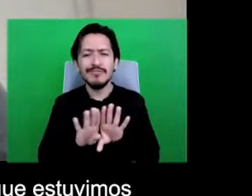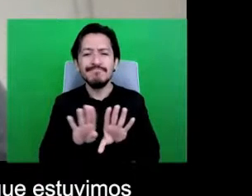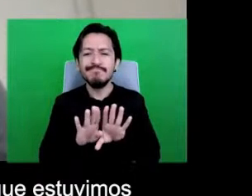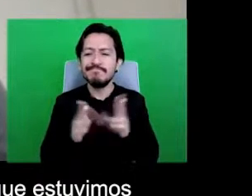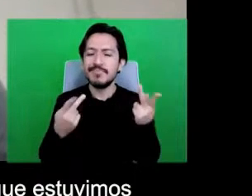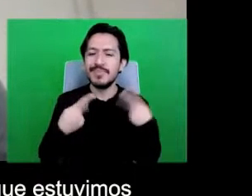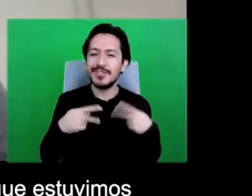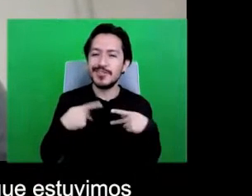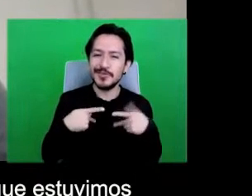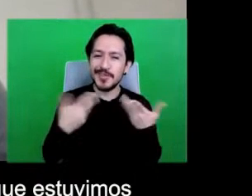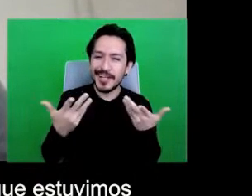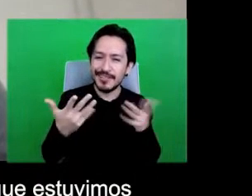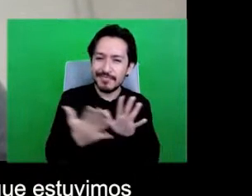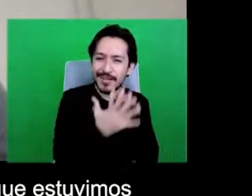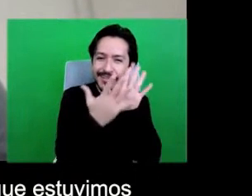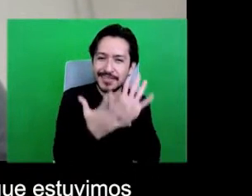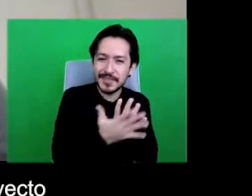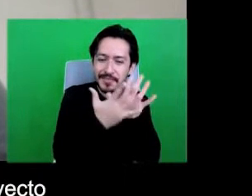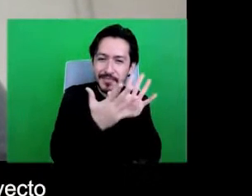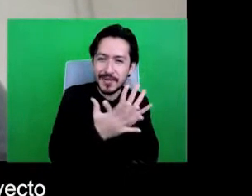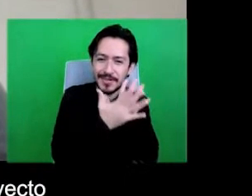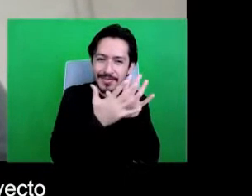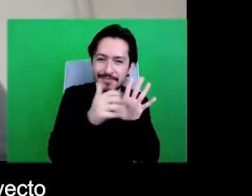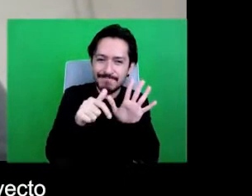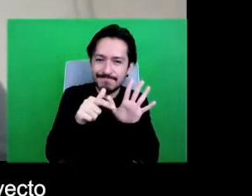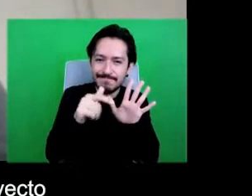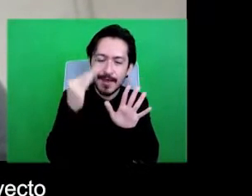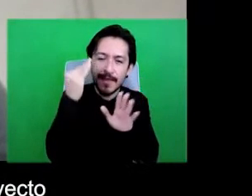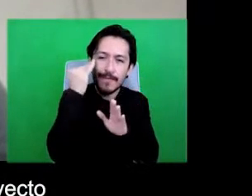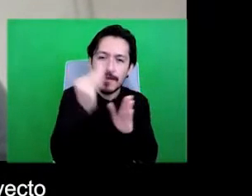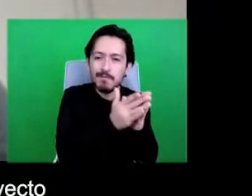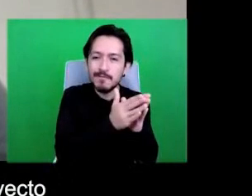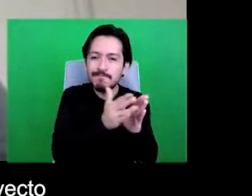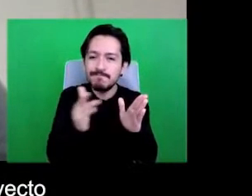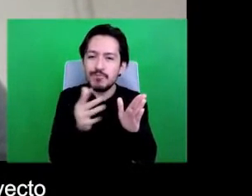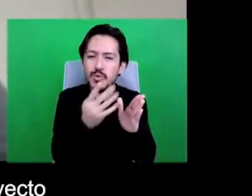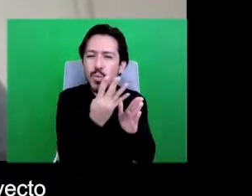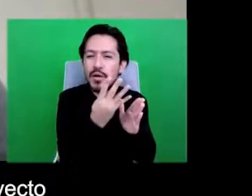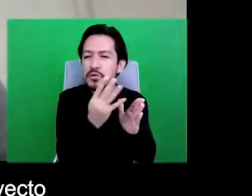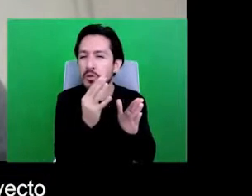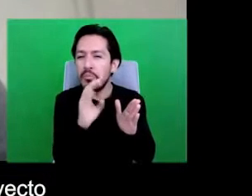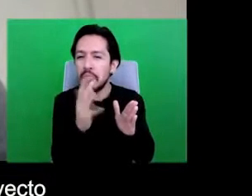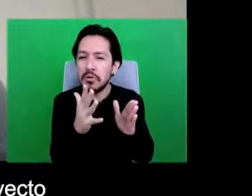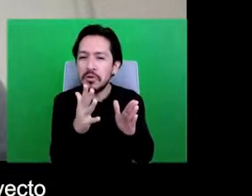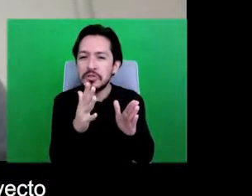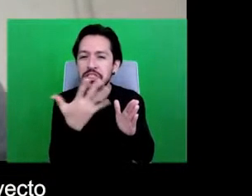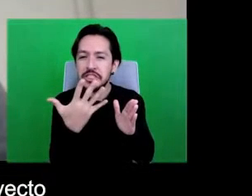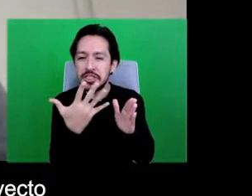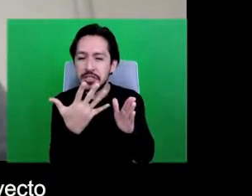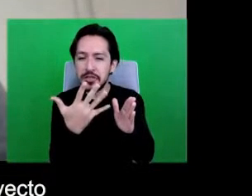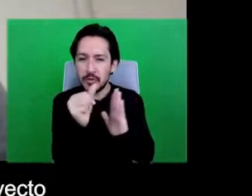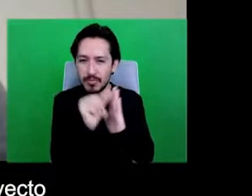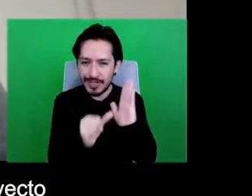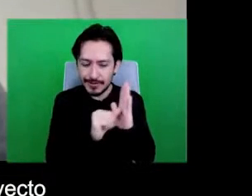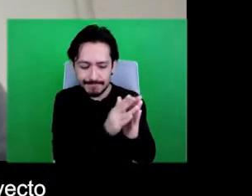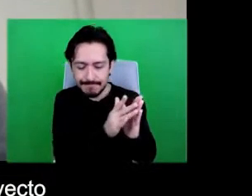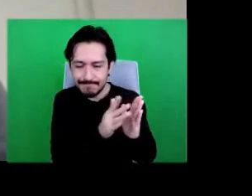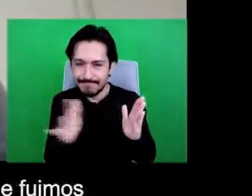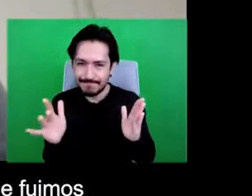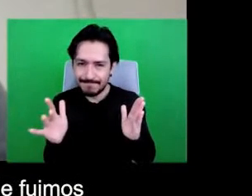estuvimos involucrados en este tiempo, en estos 4 o 5 meses que nos ha llevado el proyecto de Innovación para la